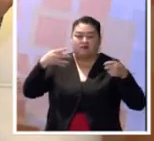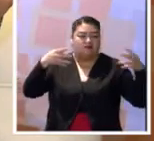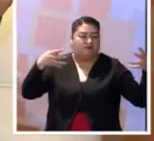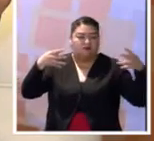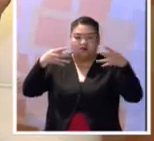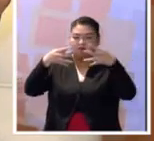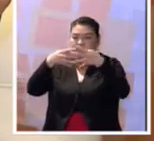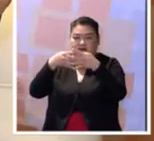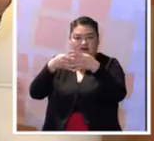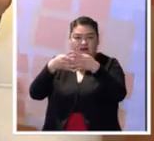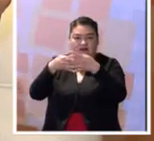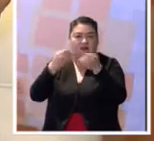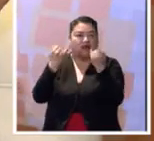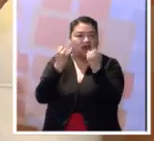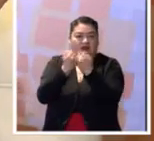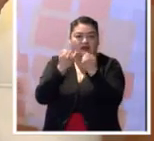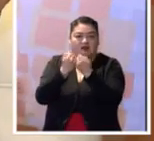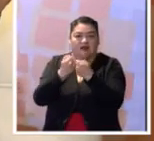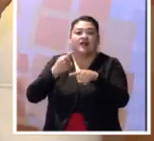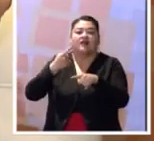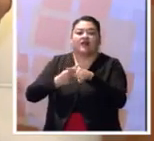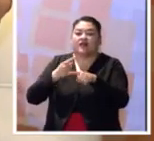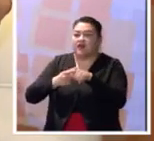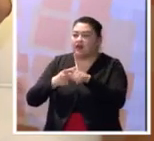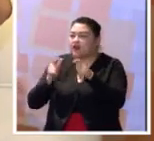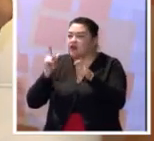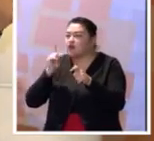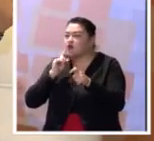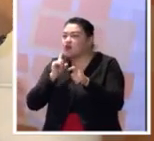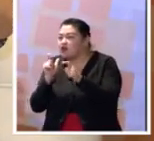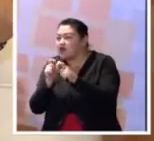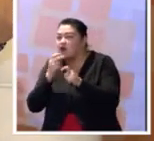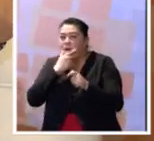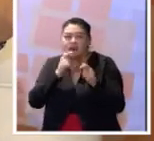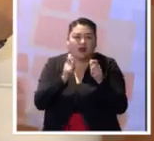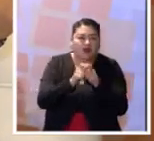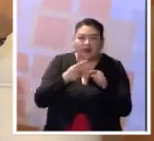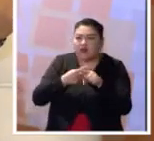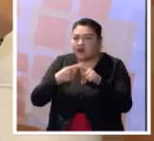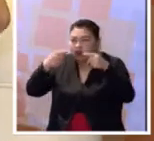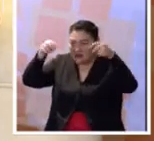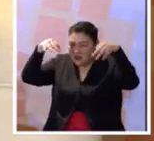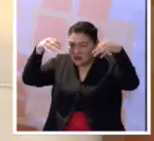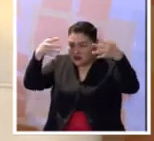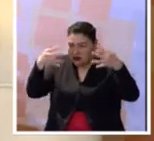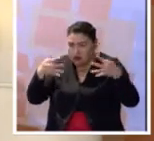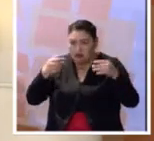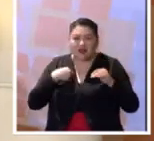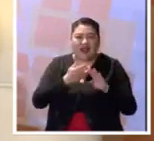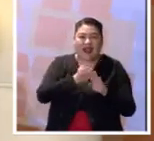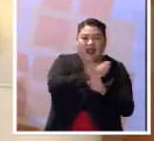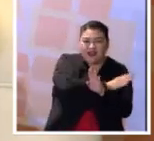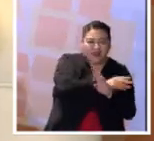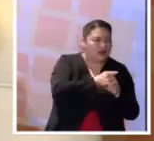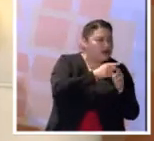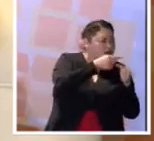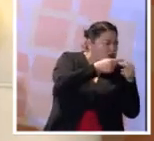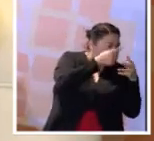cremallera, empezando por el género menos subrepresentado, considerando los tres ejercicios de procesos electorales